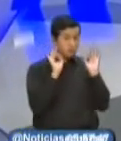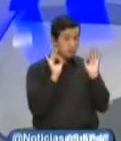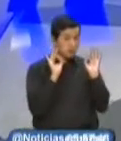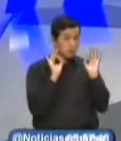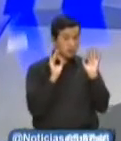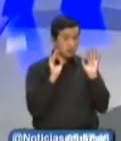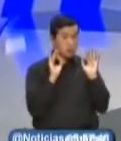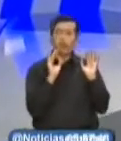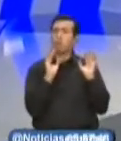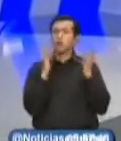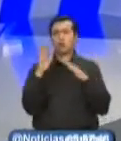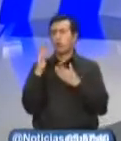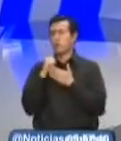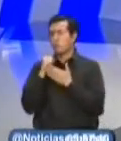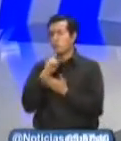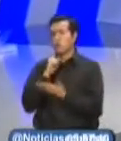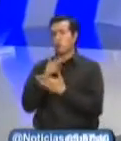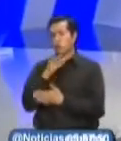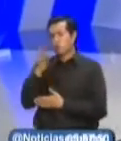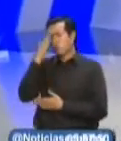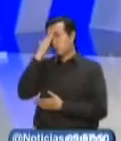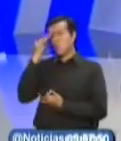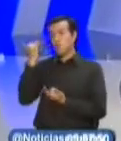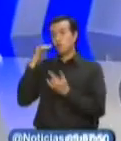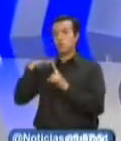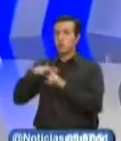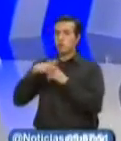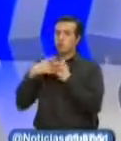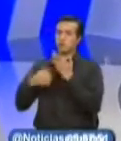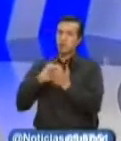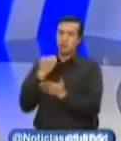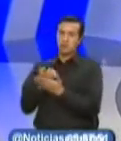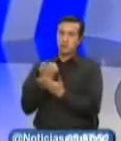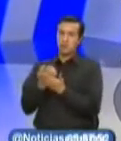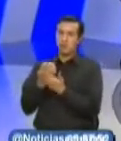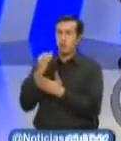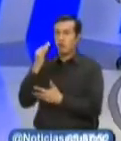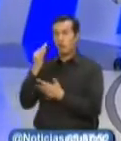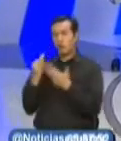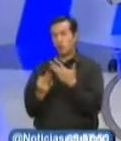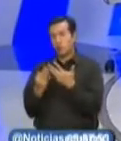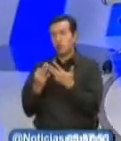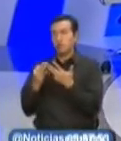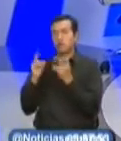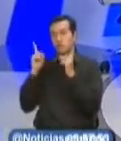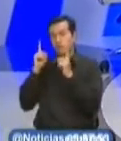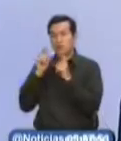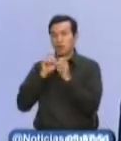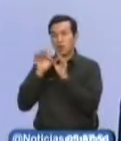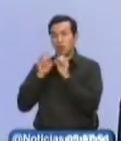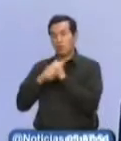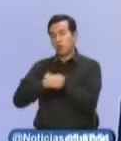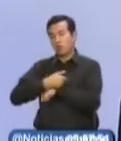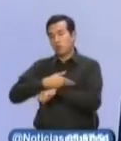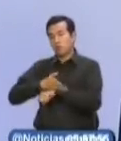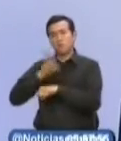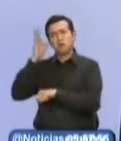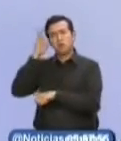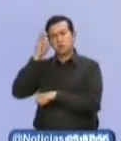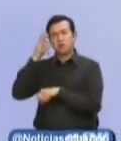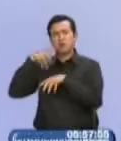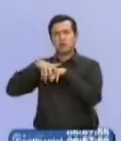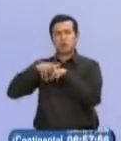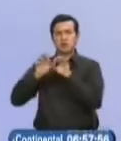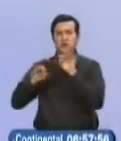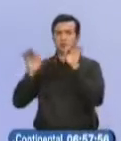contribuido mucho, ¿no? Hoy está en un proceso complicado económico que no hay tiempo para explicarlo, pero la integración creo que es el camino para América Latina.